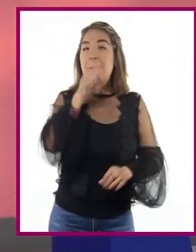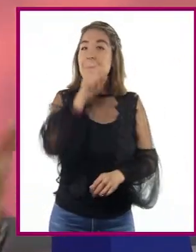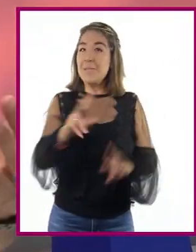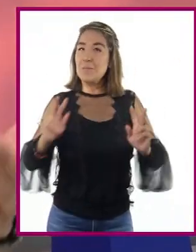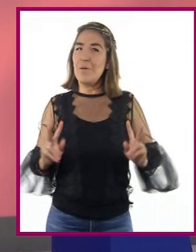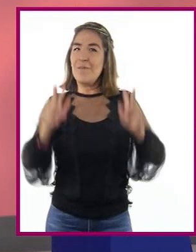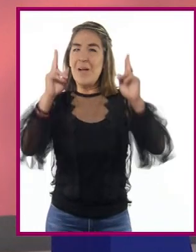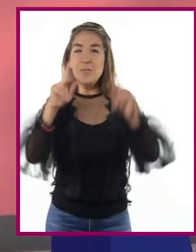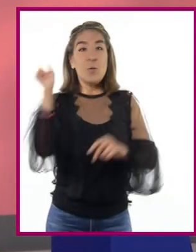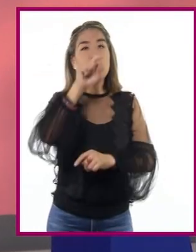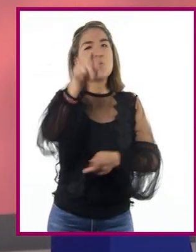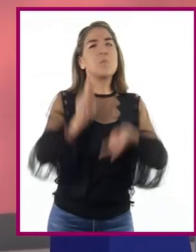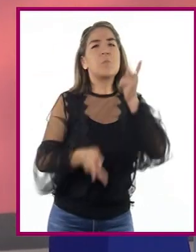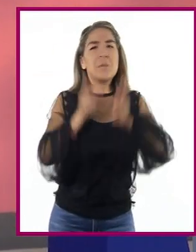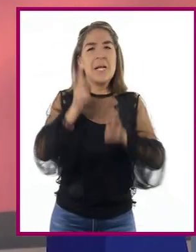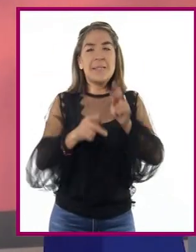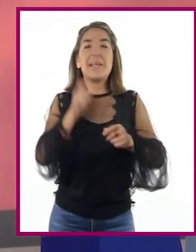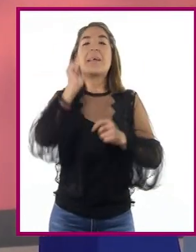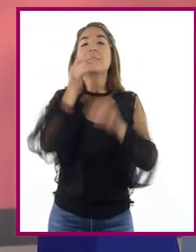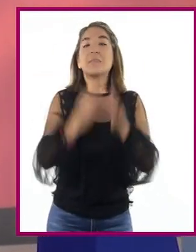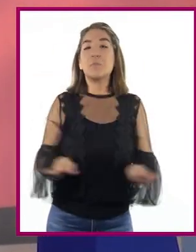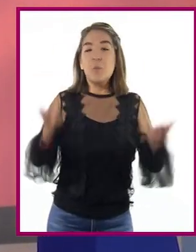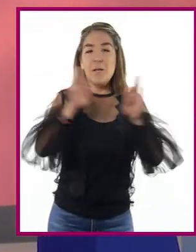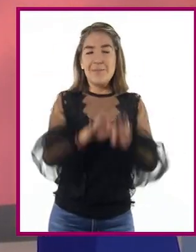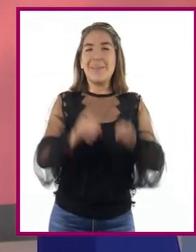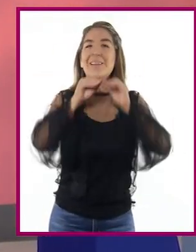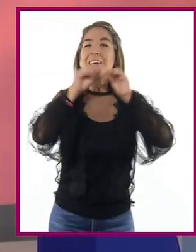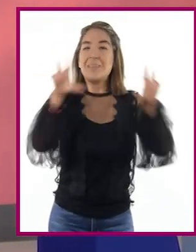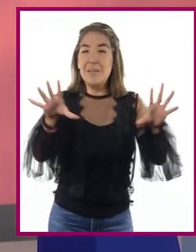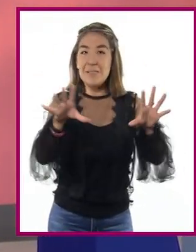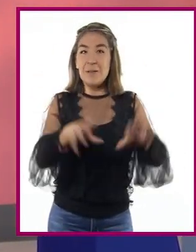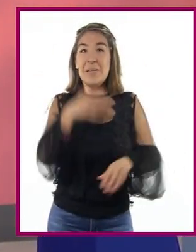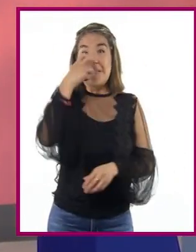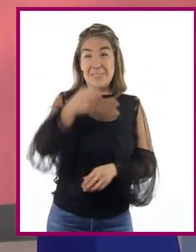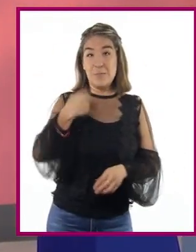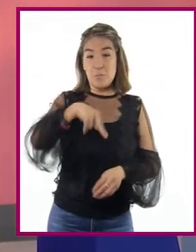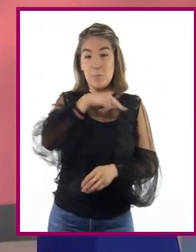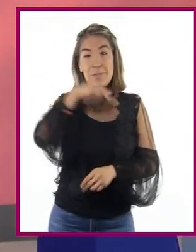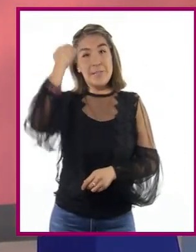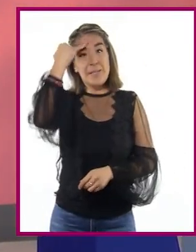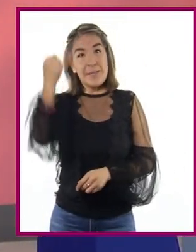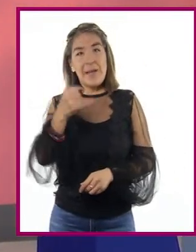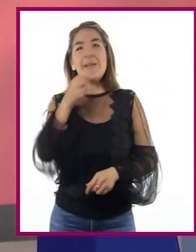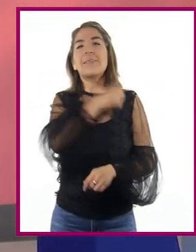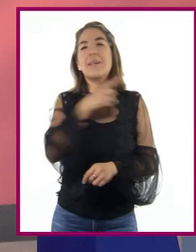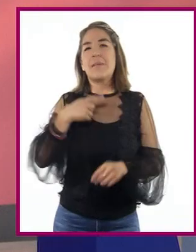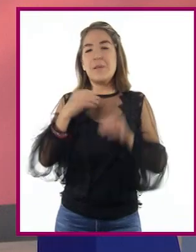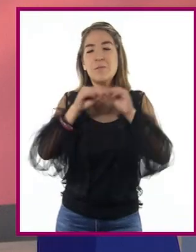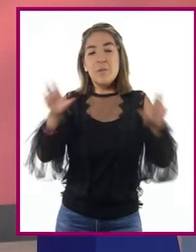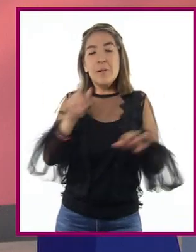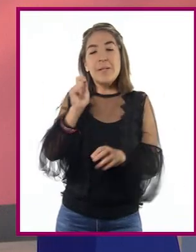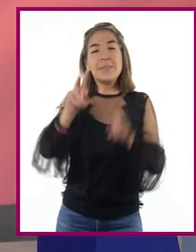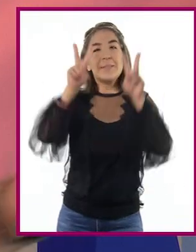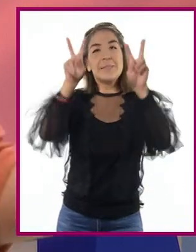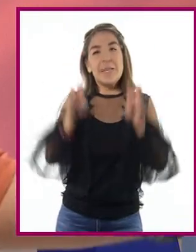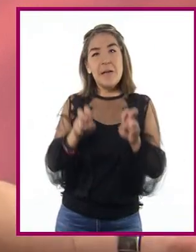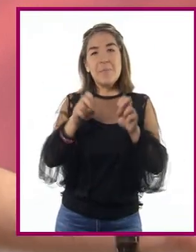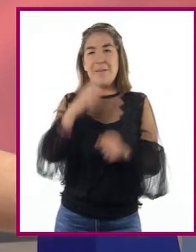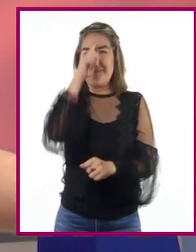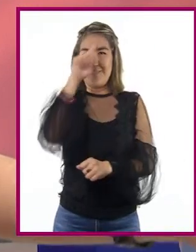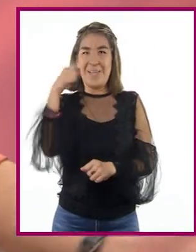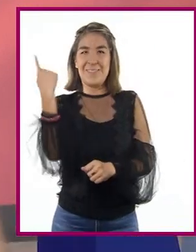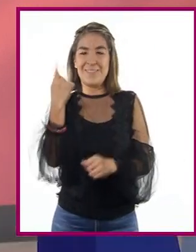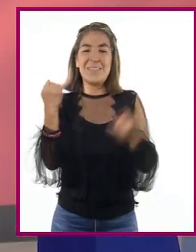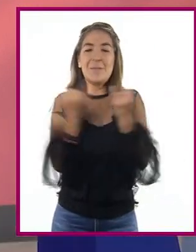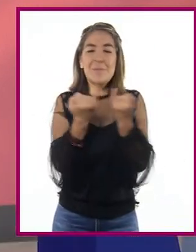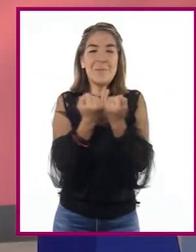frase. Cuando hablamos, lo importante es ser claros y nuestras ideas tengan coherencia, pasando de un tema a otro fácilmente y,